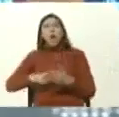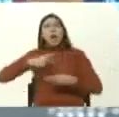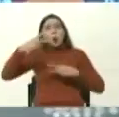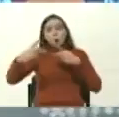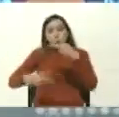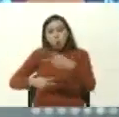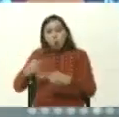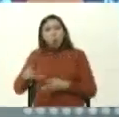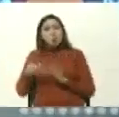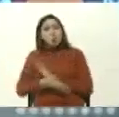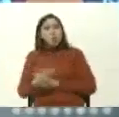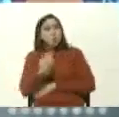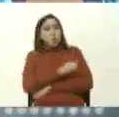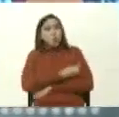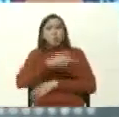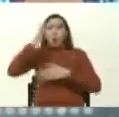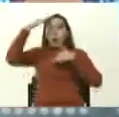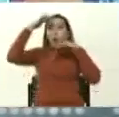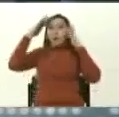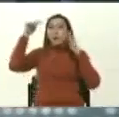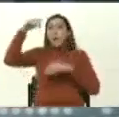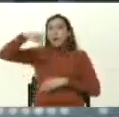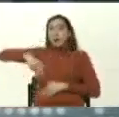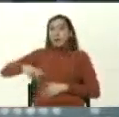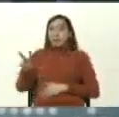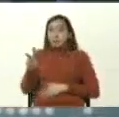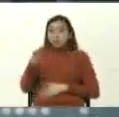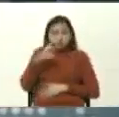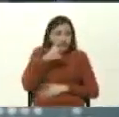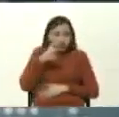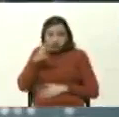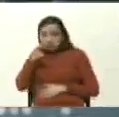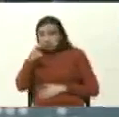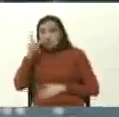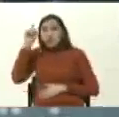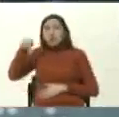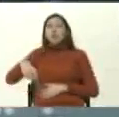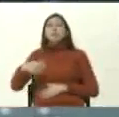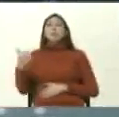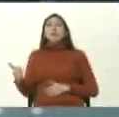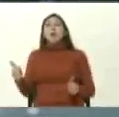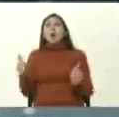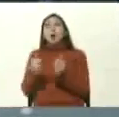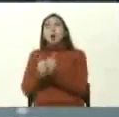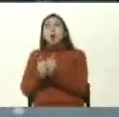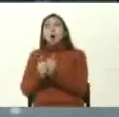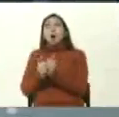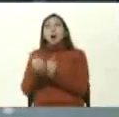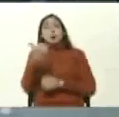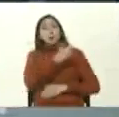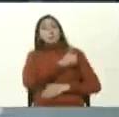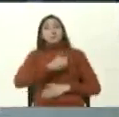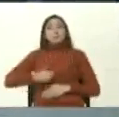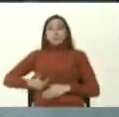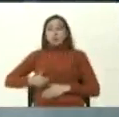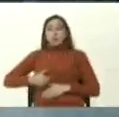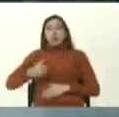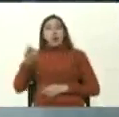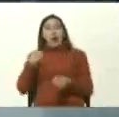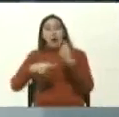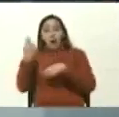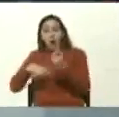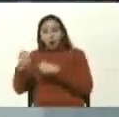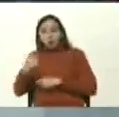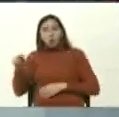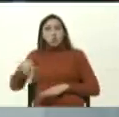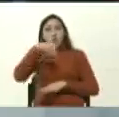plan de inmunización en Venezuela. Nos acompaña también el presidente de la Asociación Nacional de